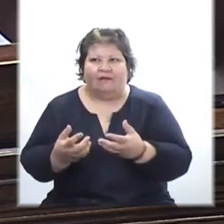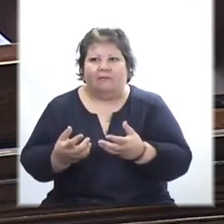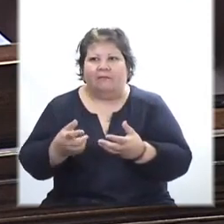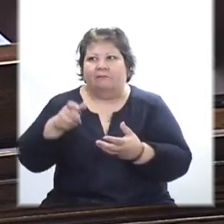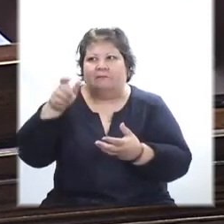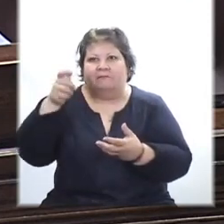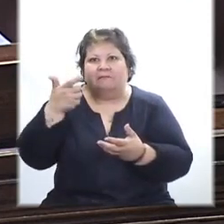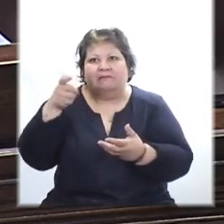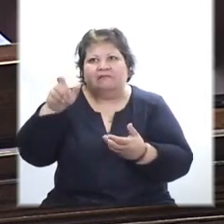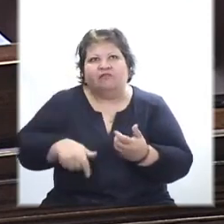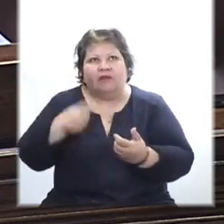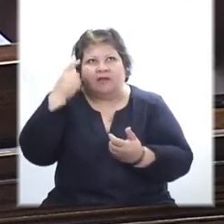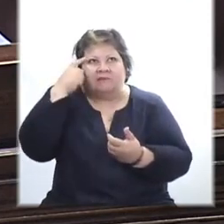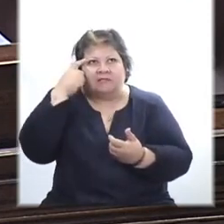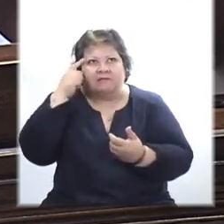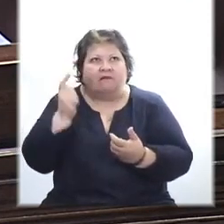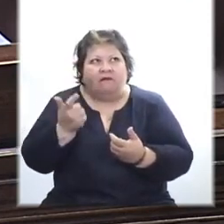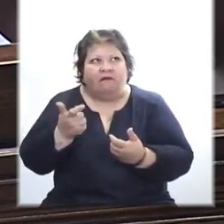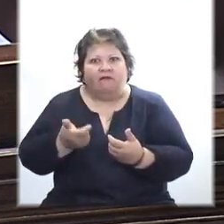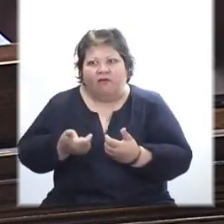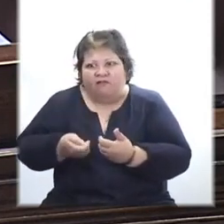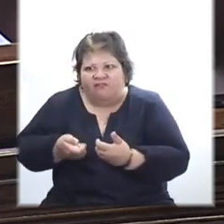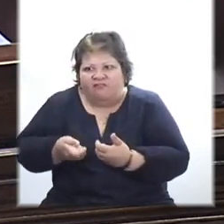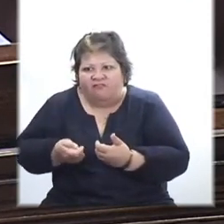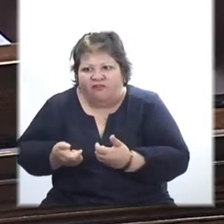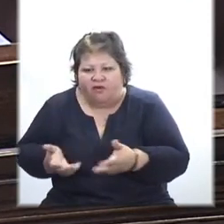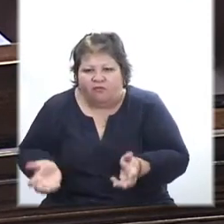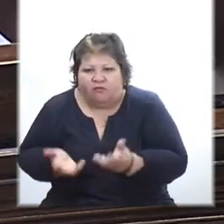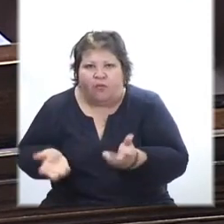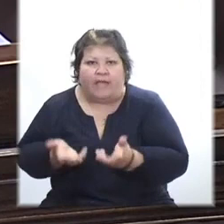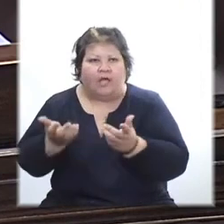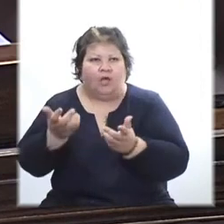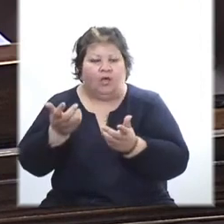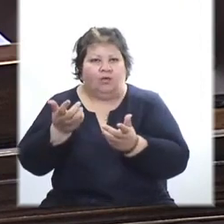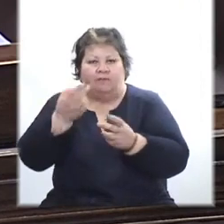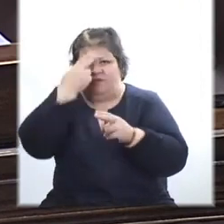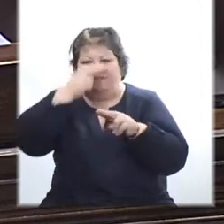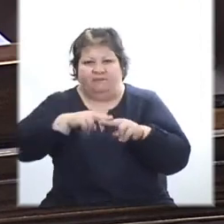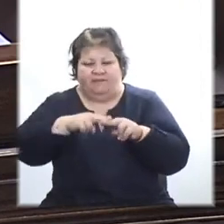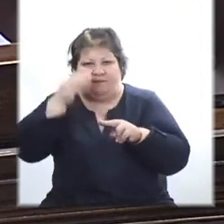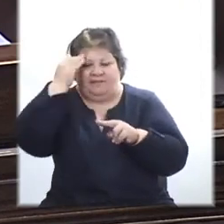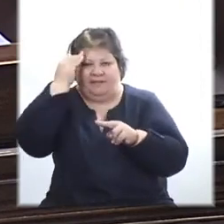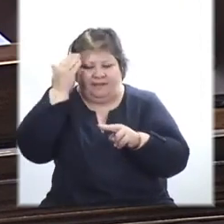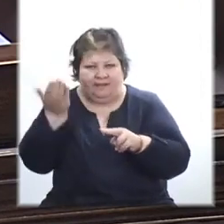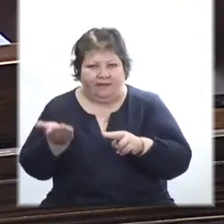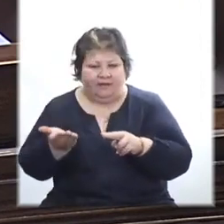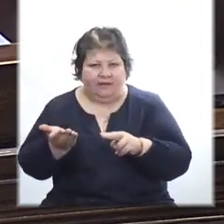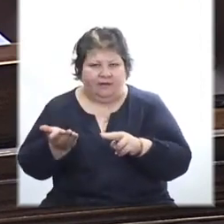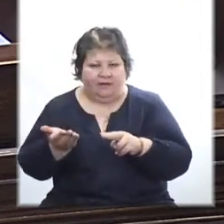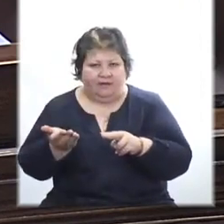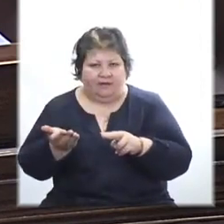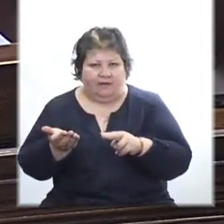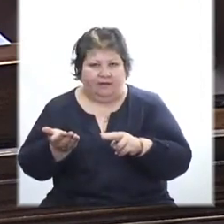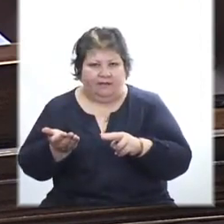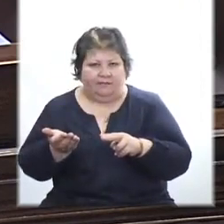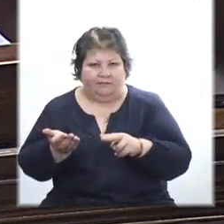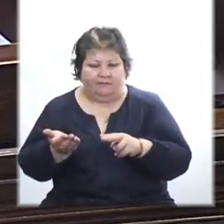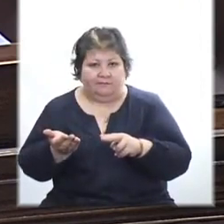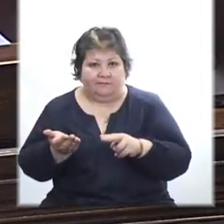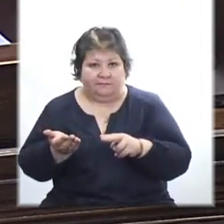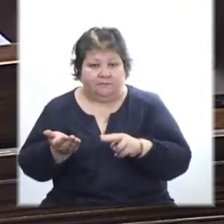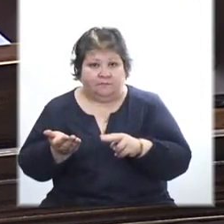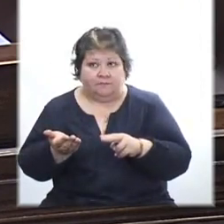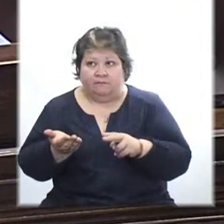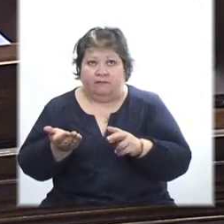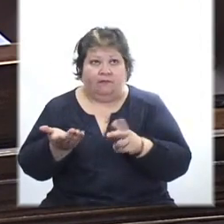pirómanos, o sea, gente que padece una patología o gente de mente enfermiza que